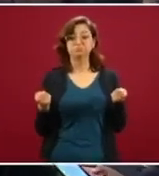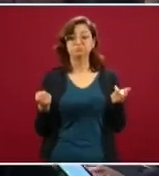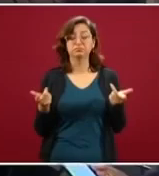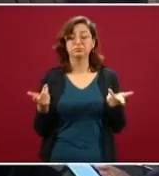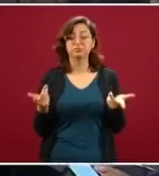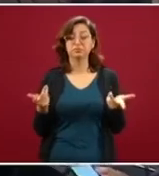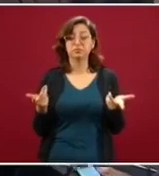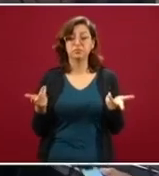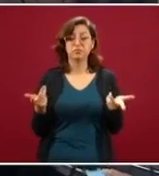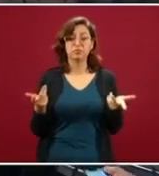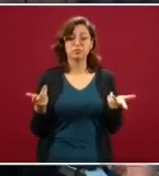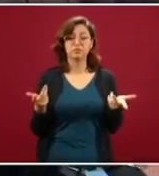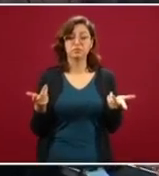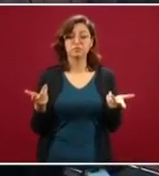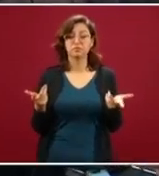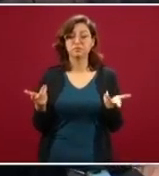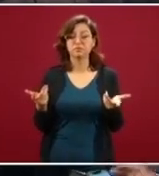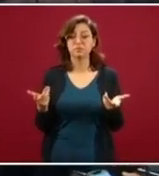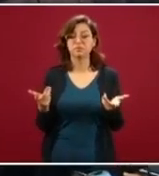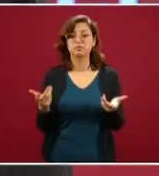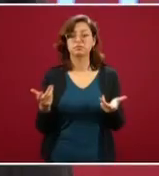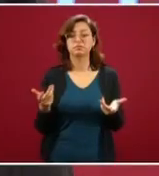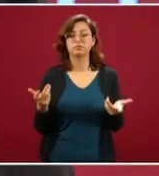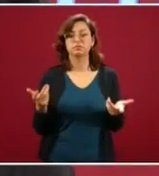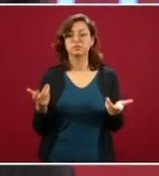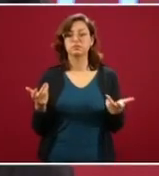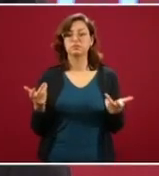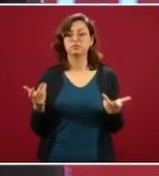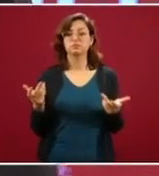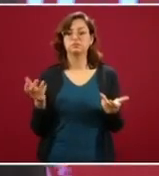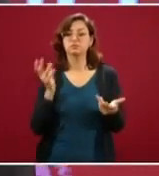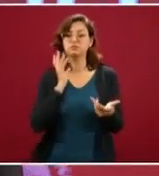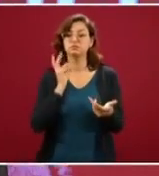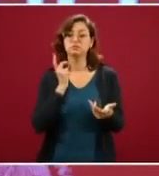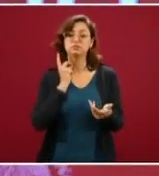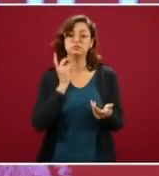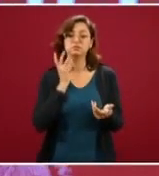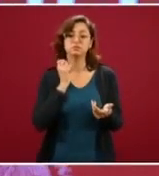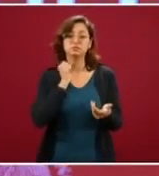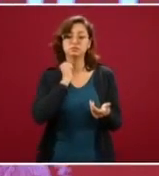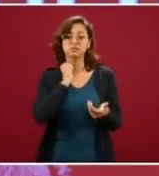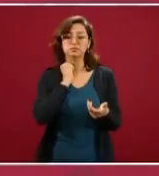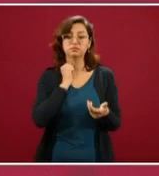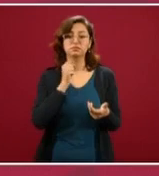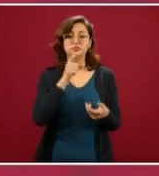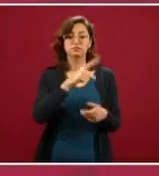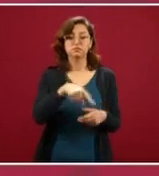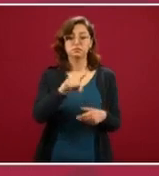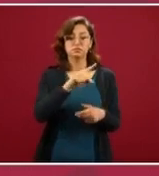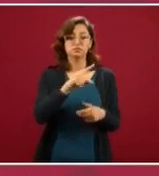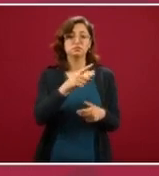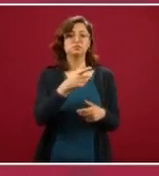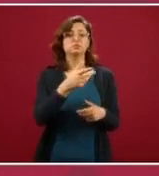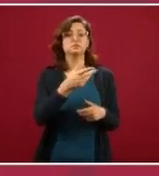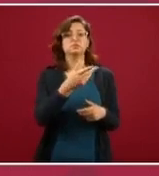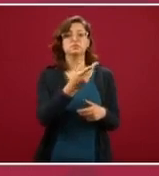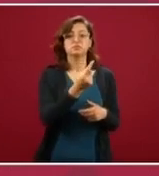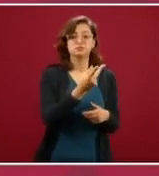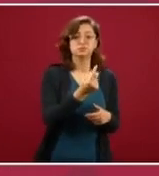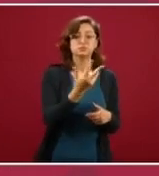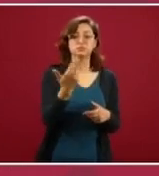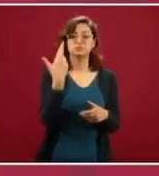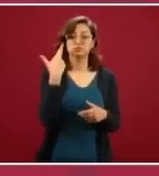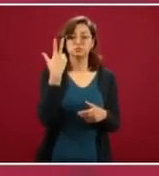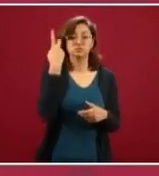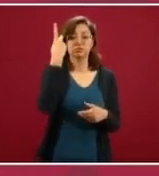los de las cámaras a hablar con los dueños de los medios de comunicación.